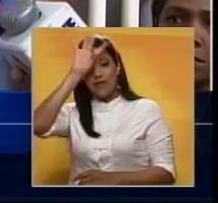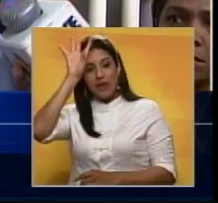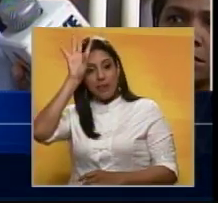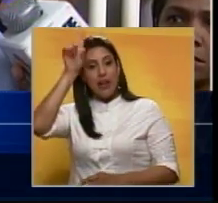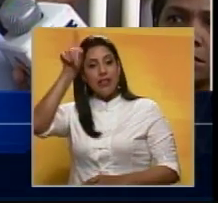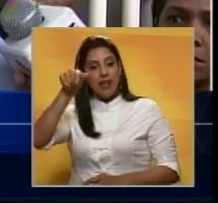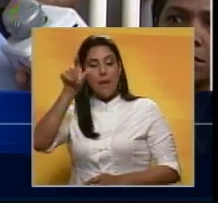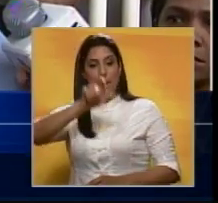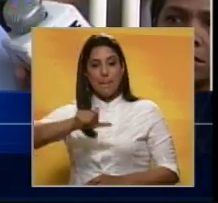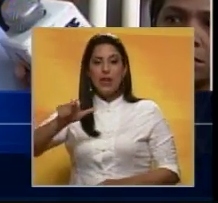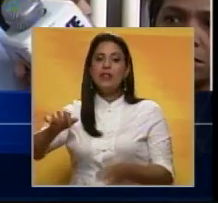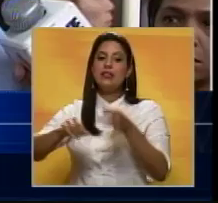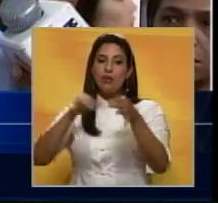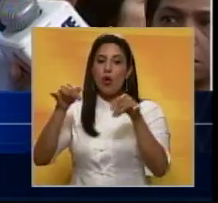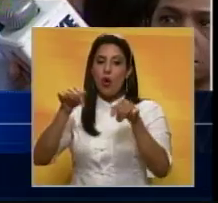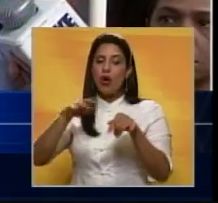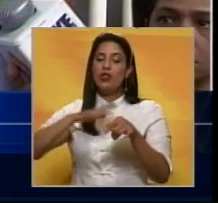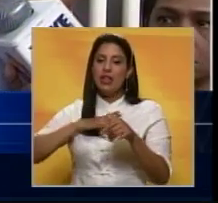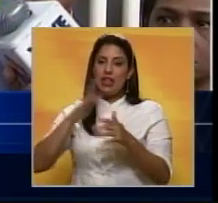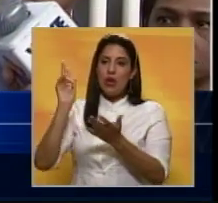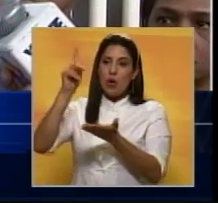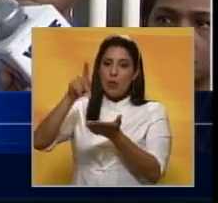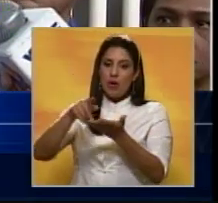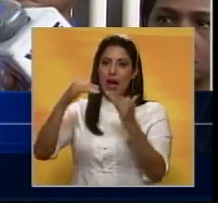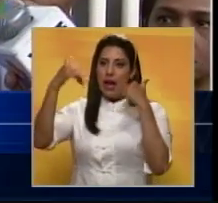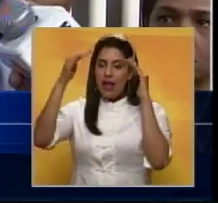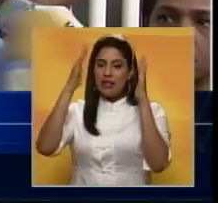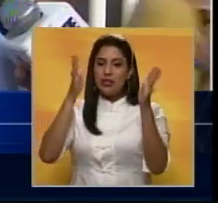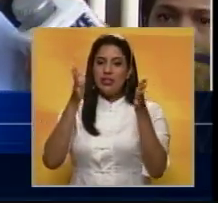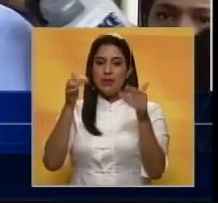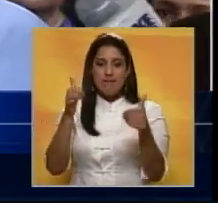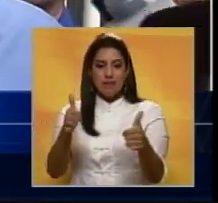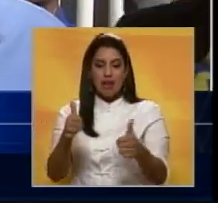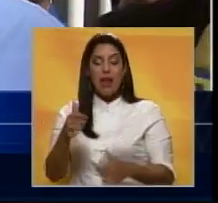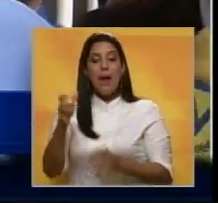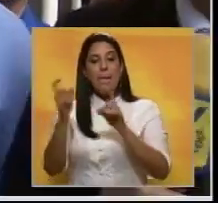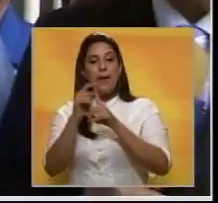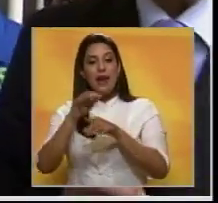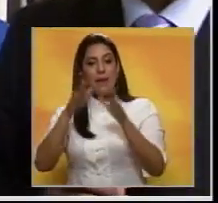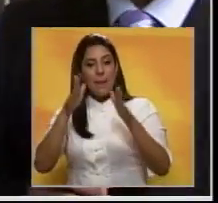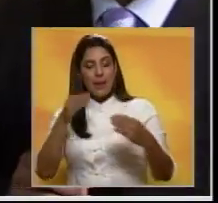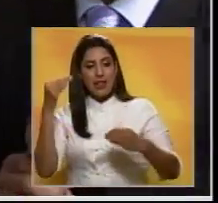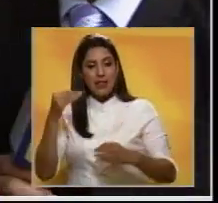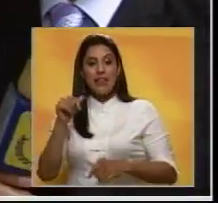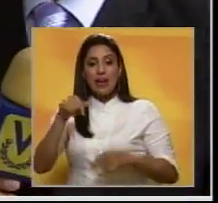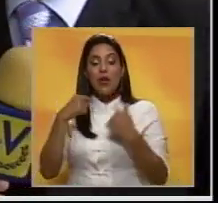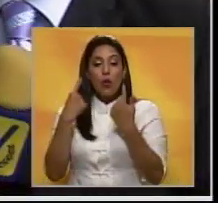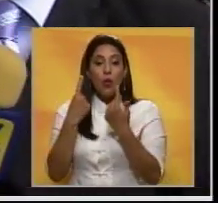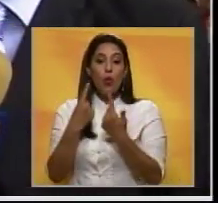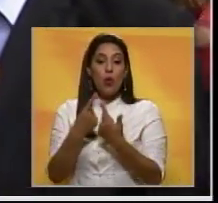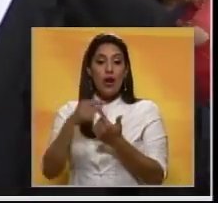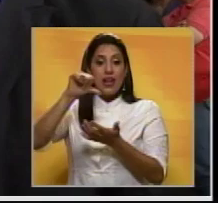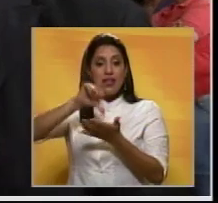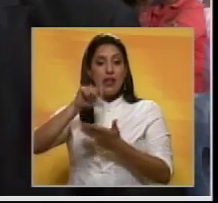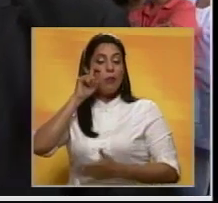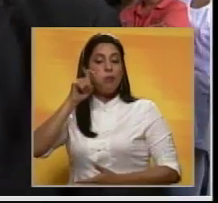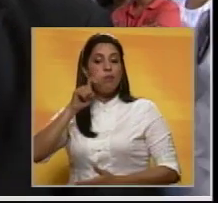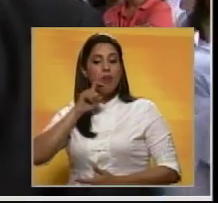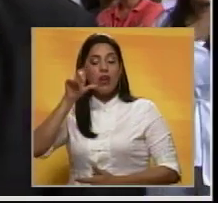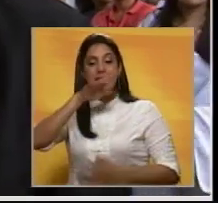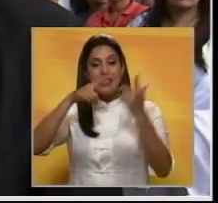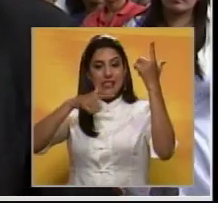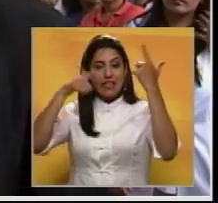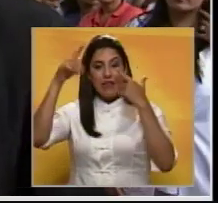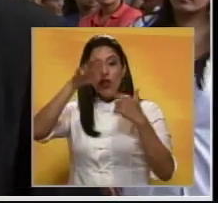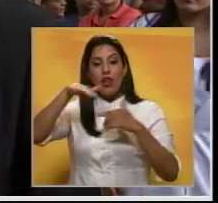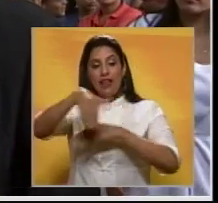sino también los pacientes que hoy por hoy están acudiendo y recibiendo este servicio. Palabras del ministro Mota Domínguez aquí en este Centro Materno Infantil Hugo